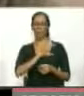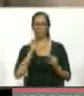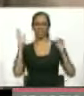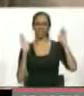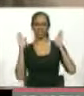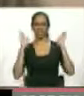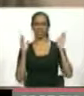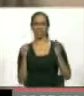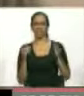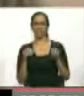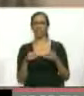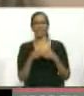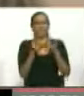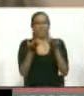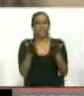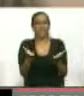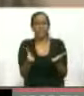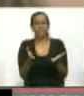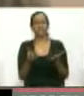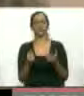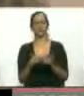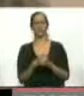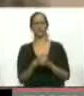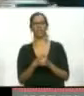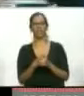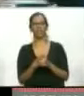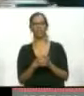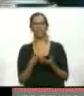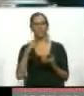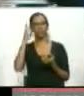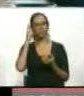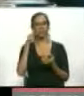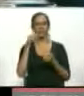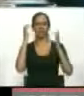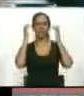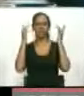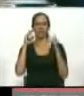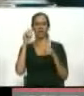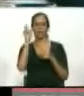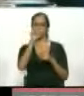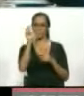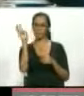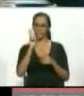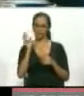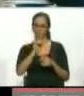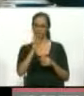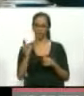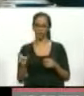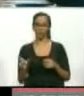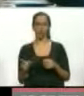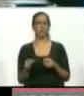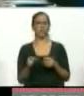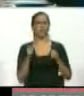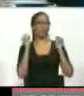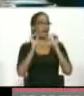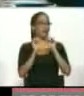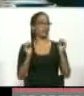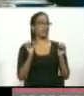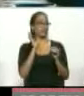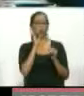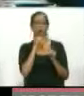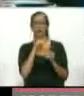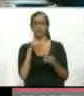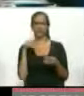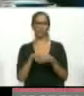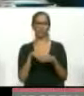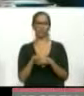afrenta a la inteligencia ciudadana anuncia que aquí no haber elecciones sin el cese de la usurpación